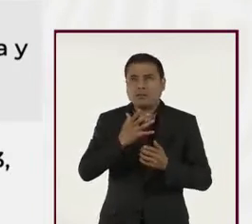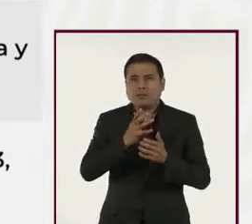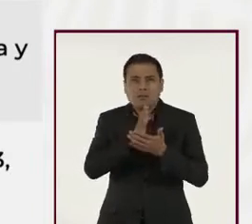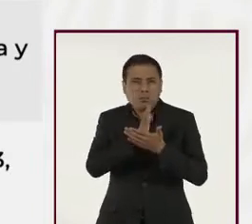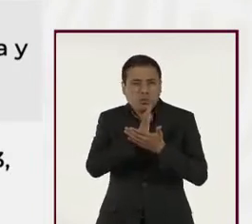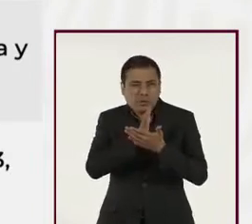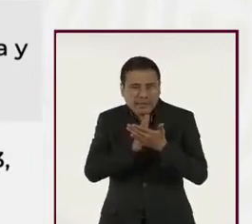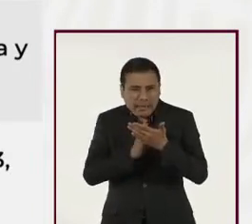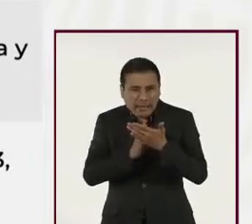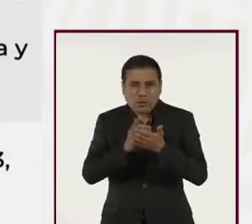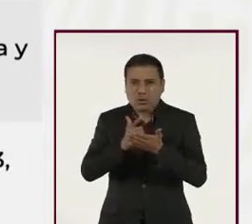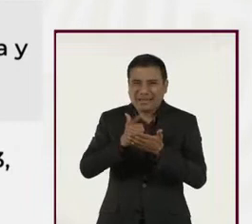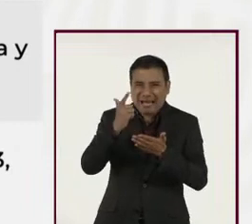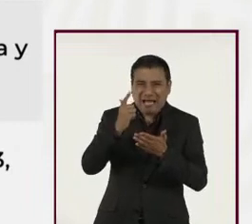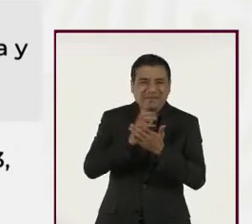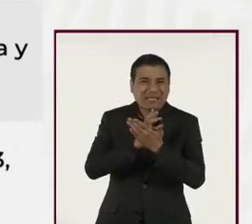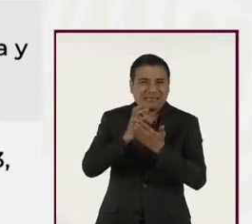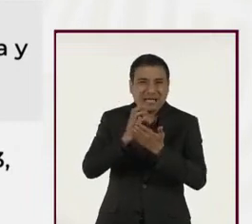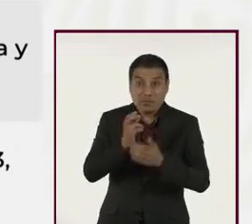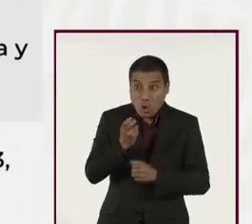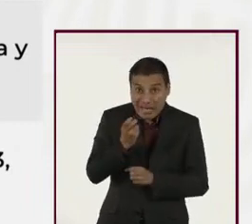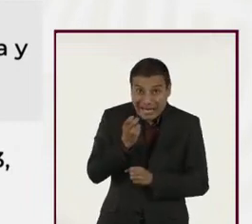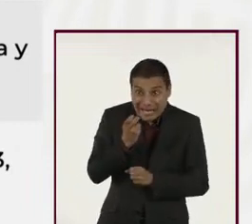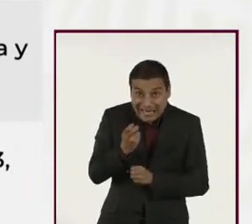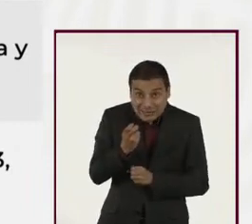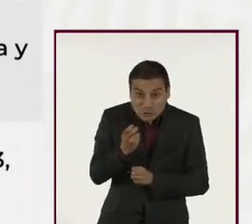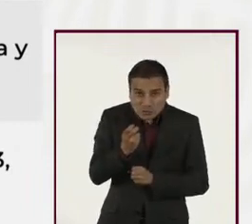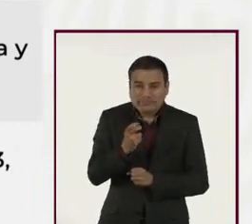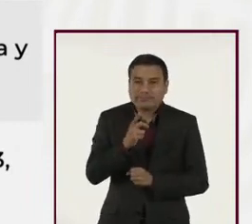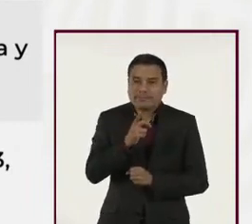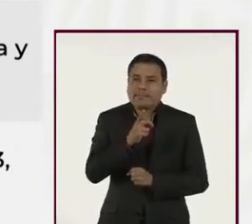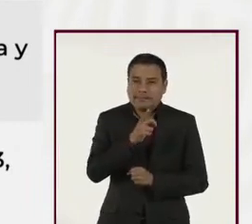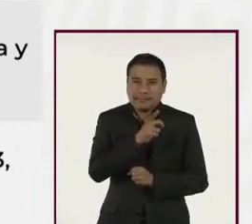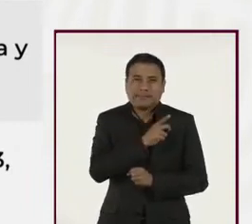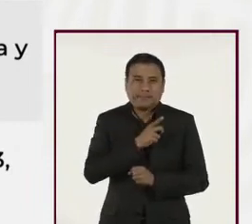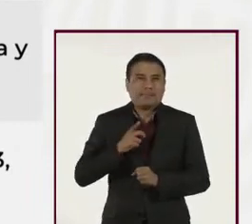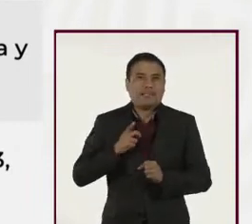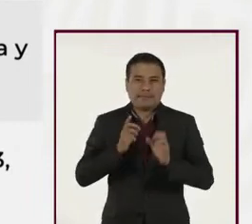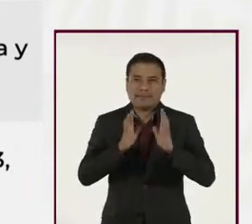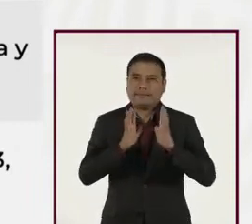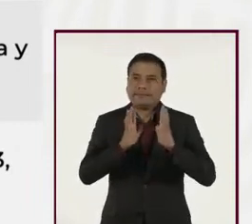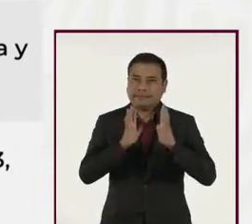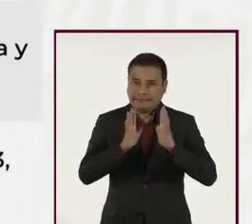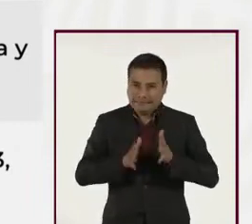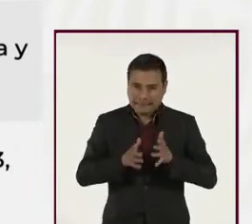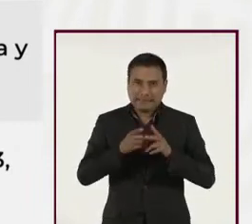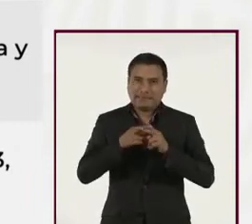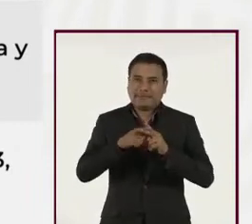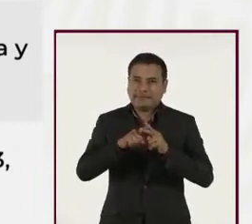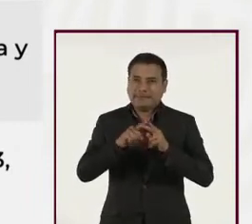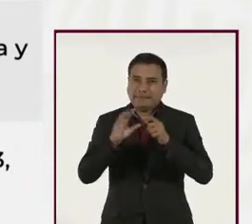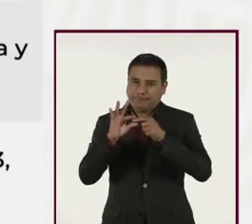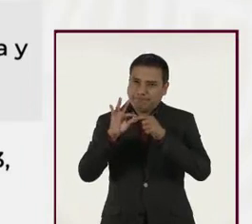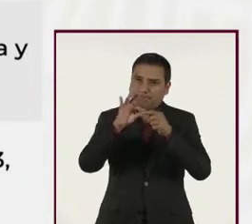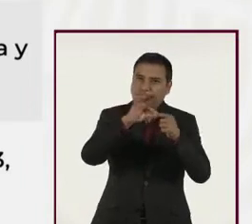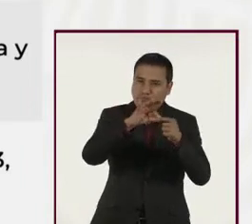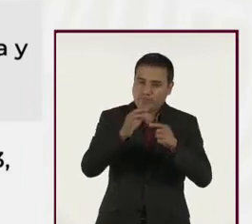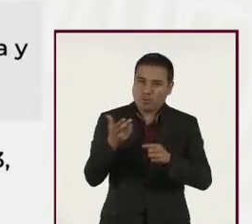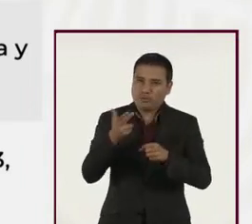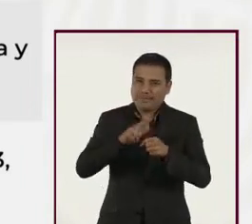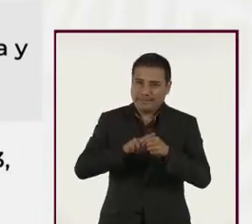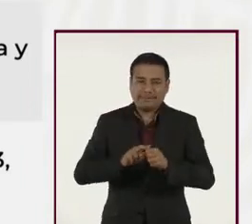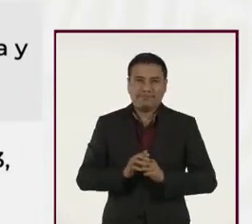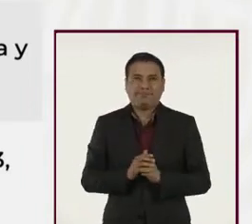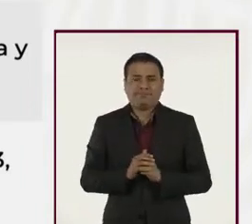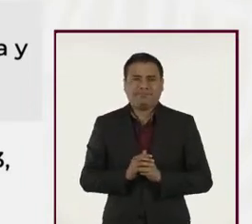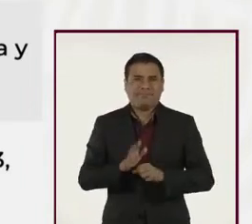son aquellos en los que ya tendríamos que considerar posiblemente el manejo hospitalario. ¿Por qué? Cuando se está